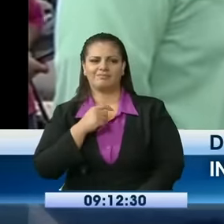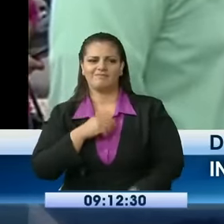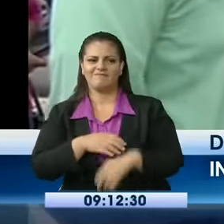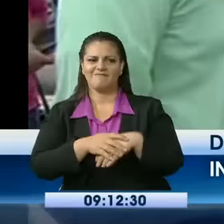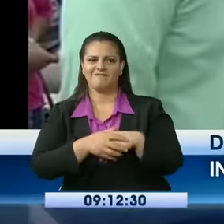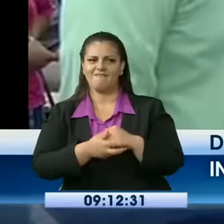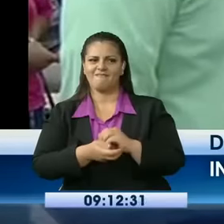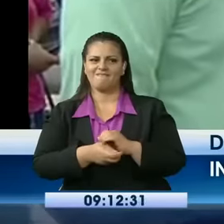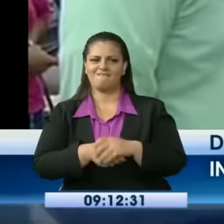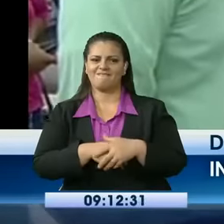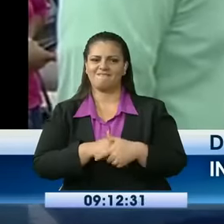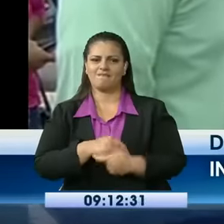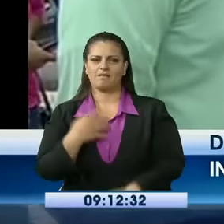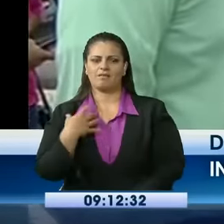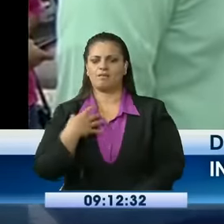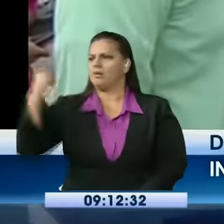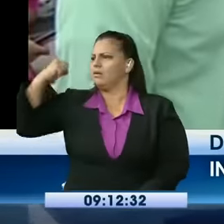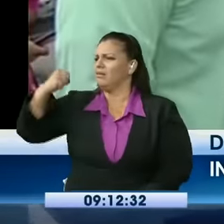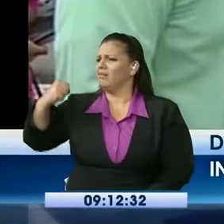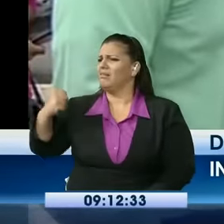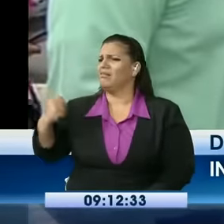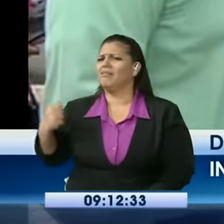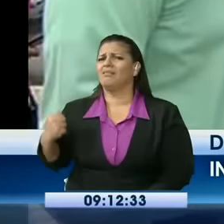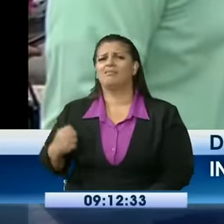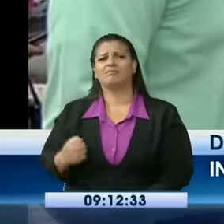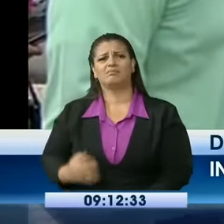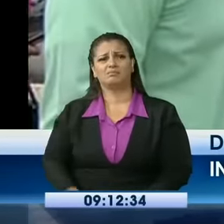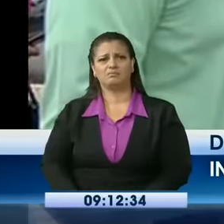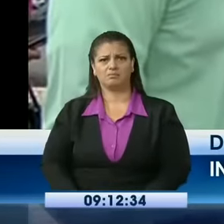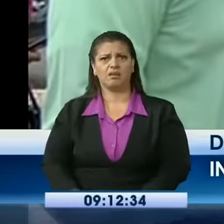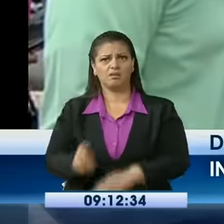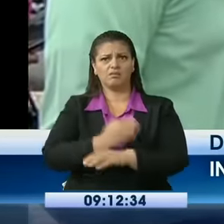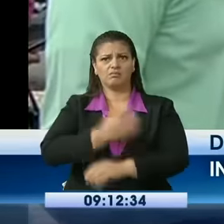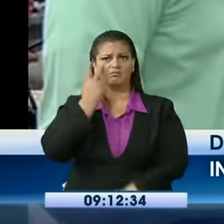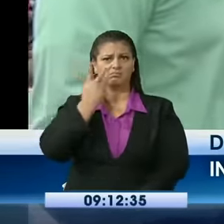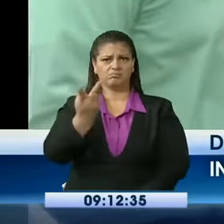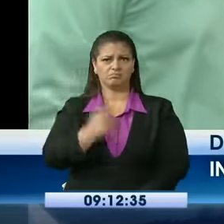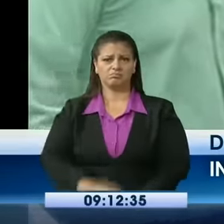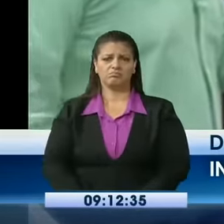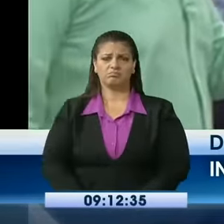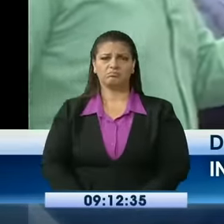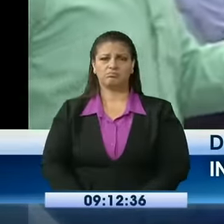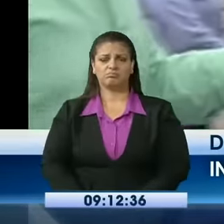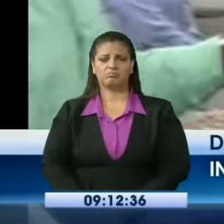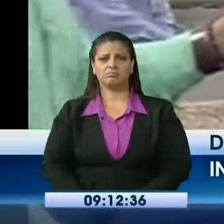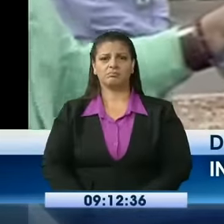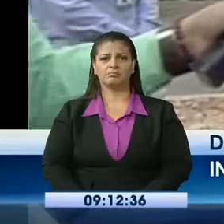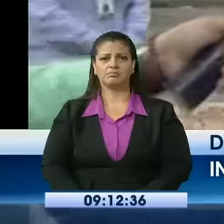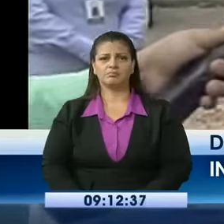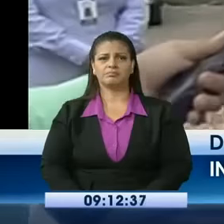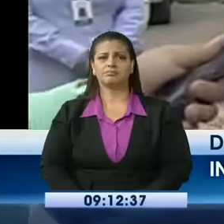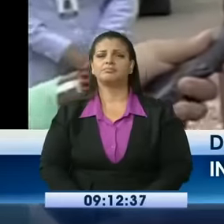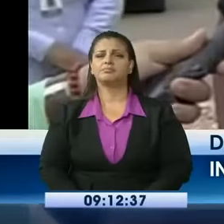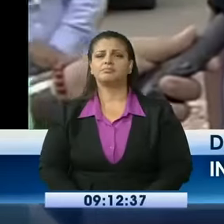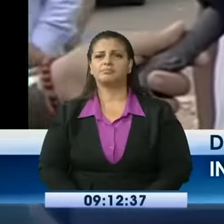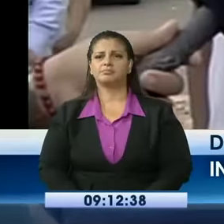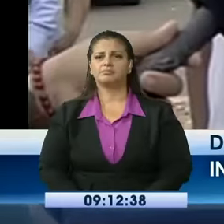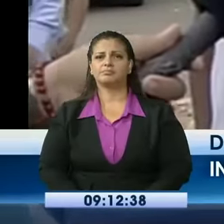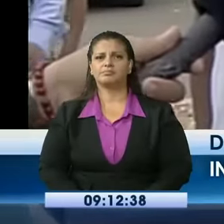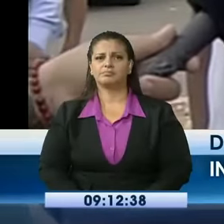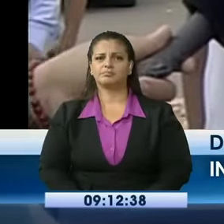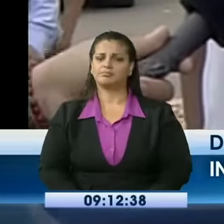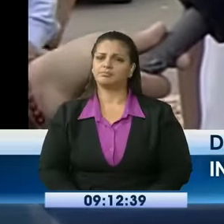a uno la arranchan. Y me ha tocado ver muchas veces por ahí en las esquinas que uno va pasando y ven que paz, le jalan a otras personas que andan ahí. Entonces